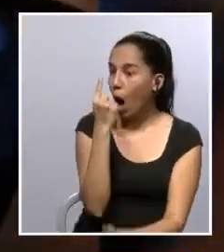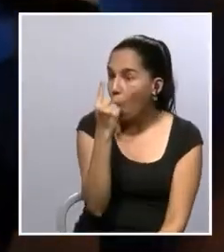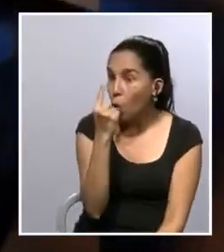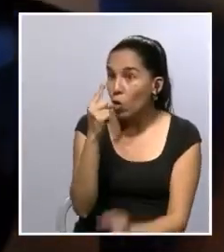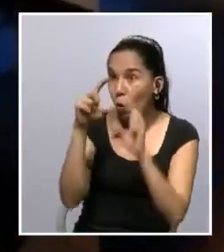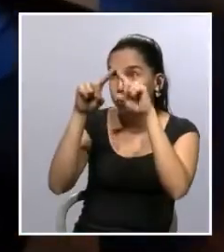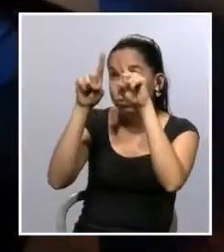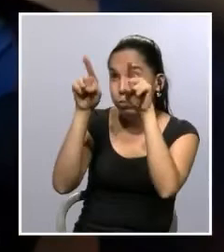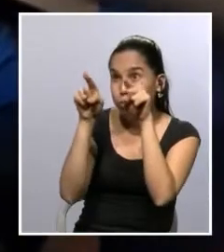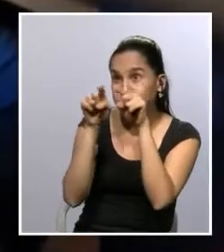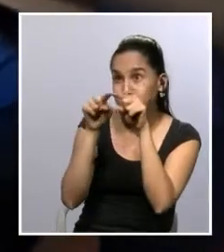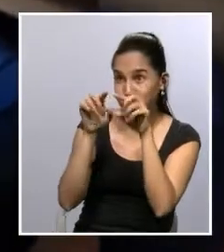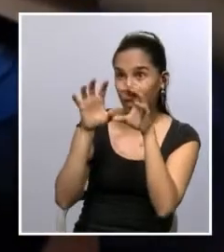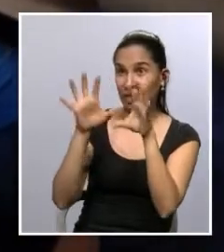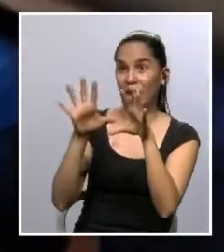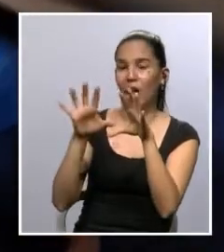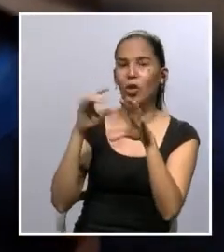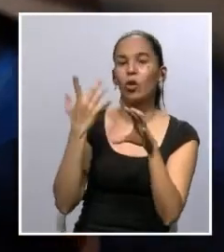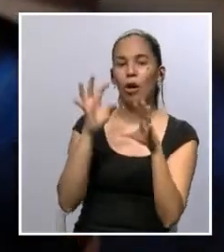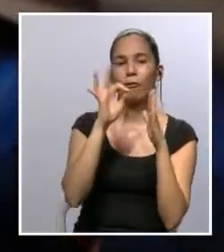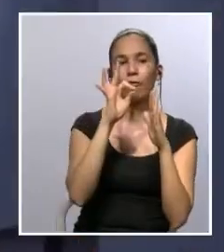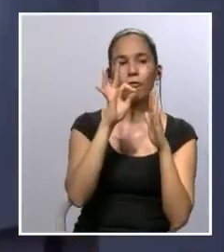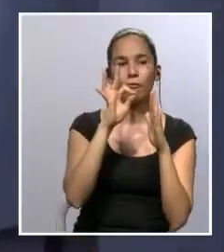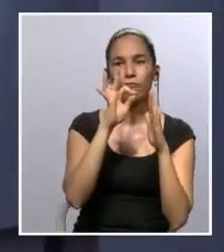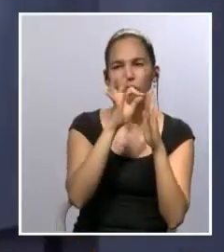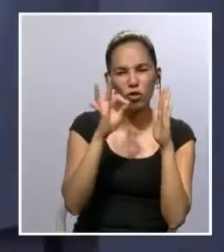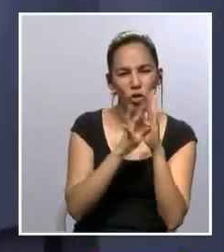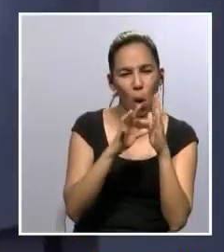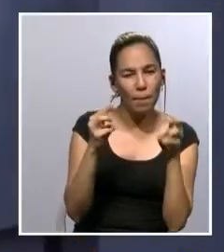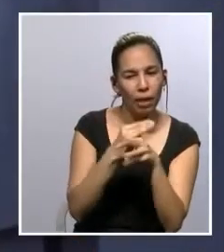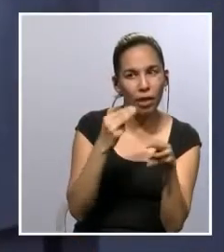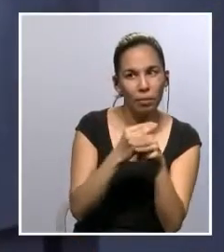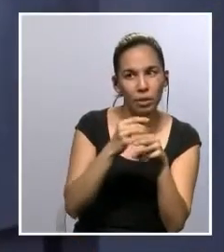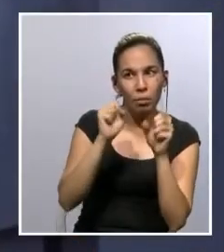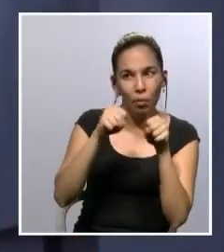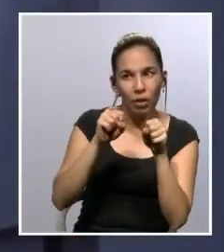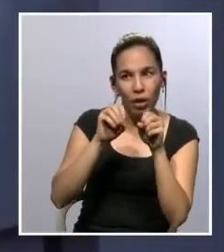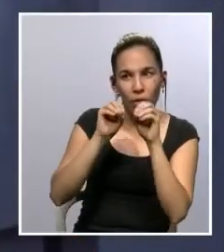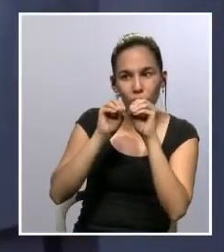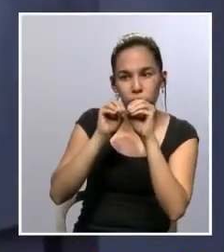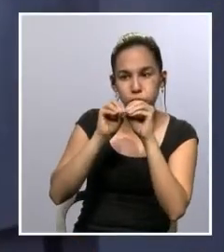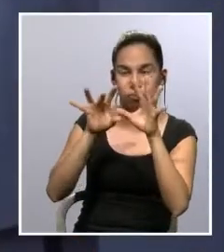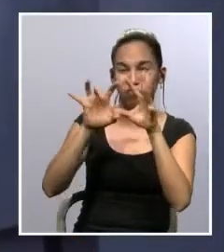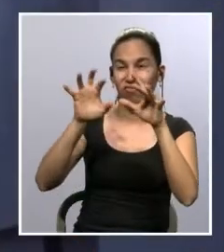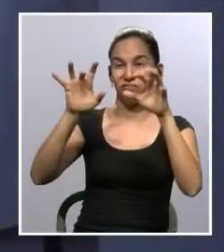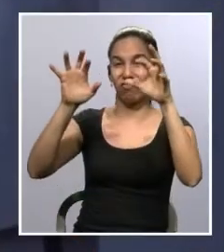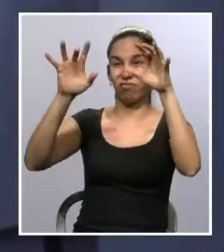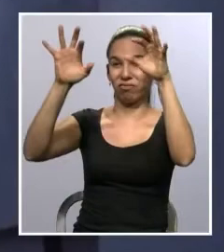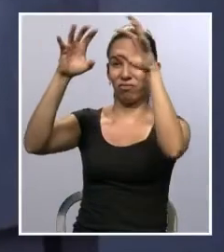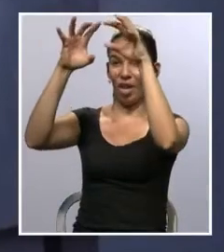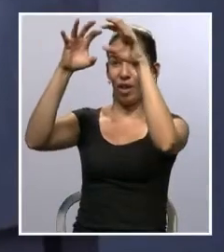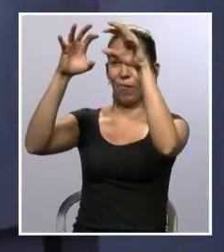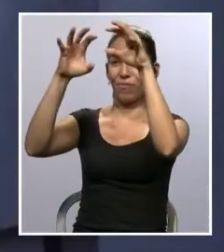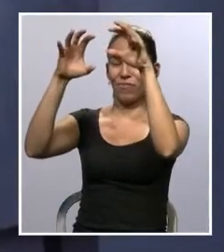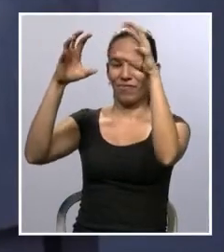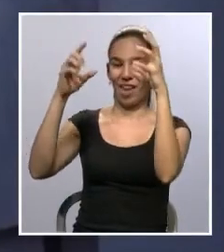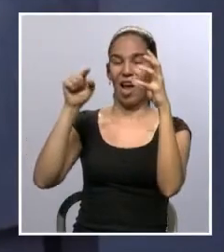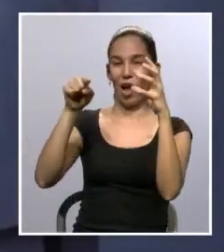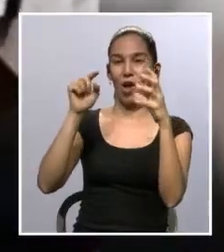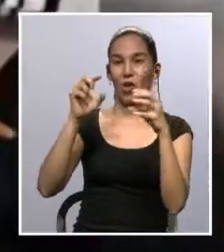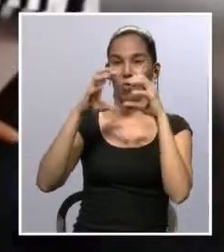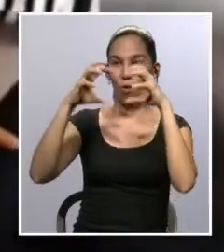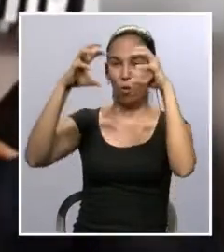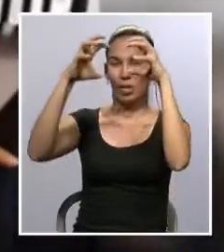y con una función matemática random hacen que se llene todo este volumen de globos. Y